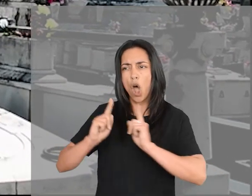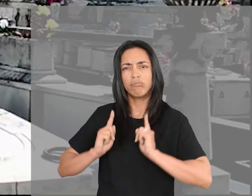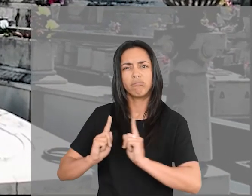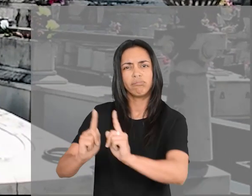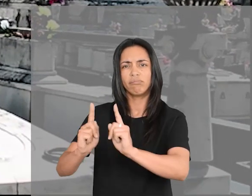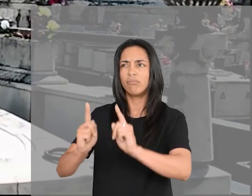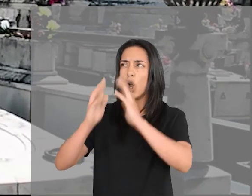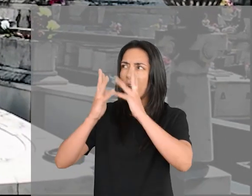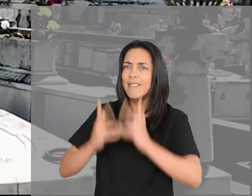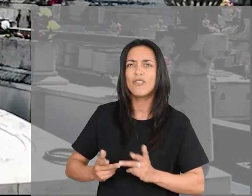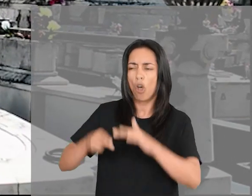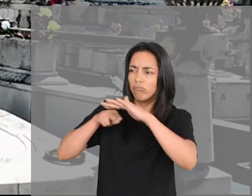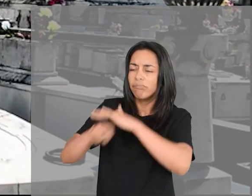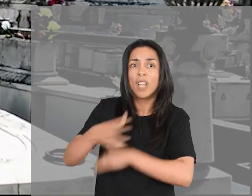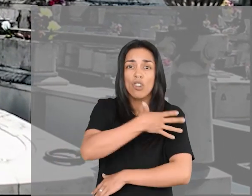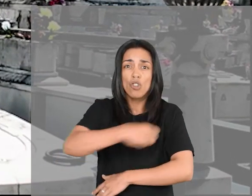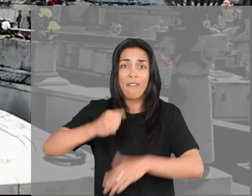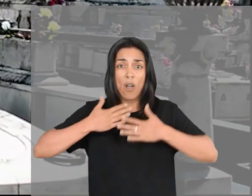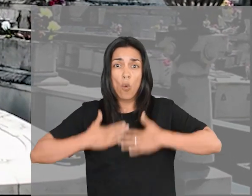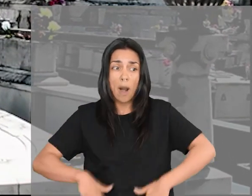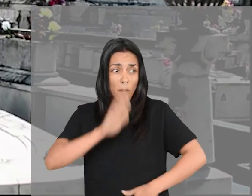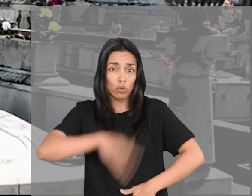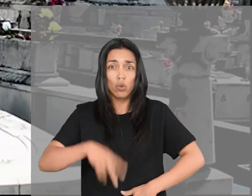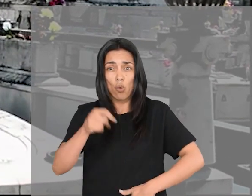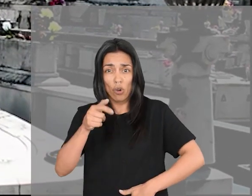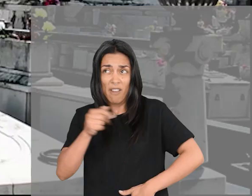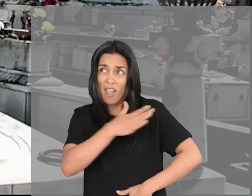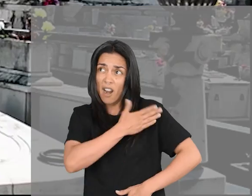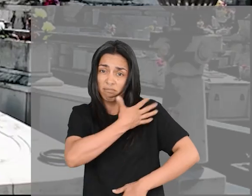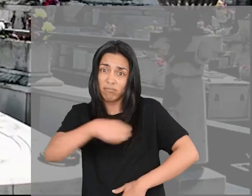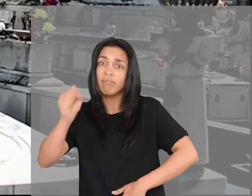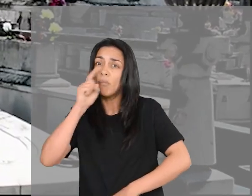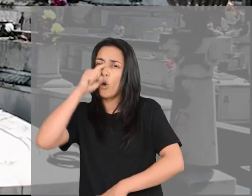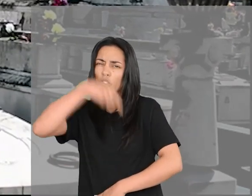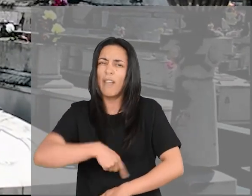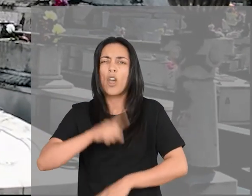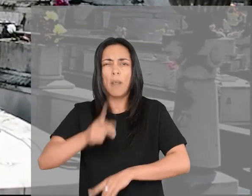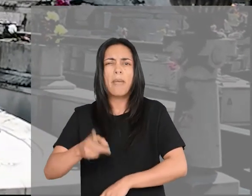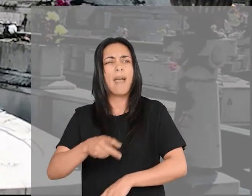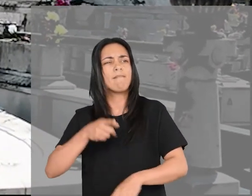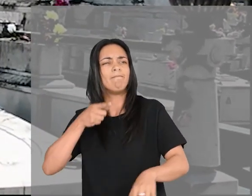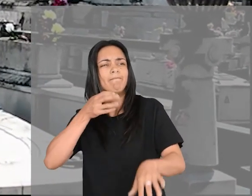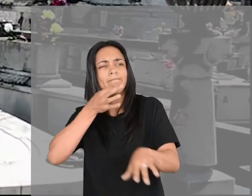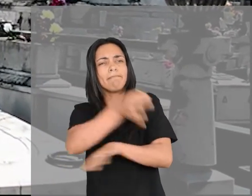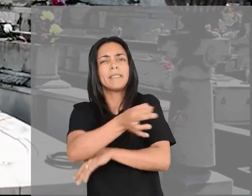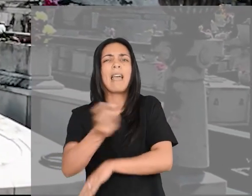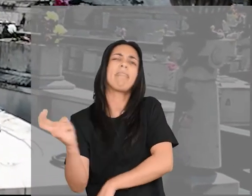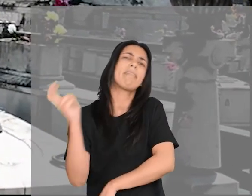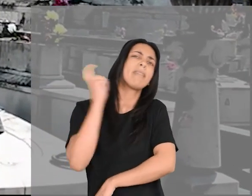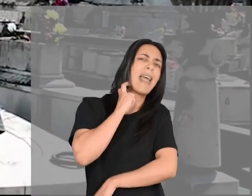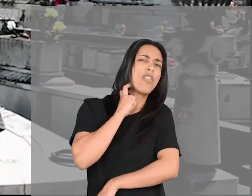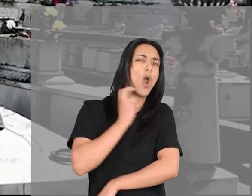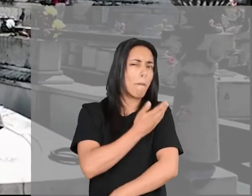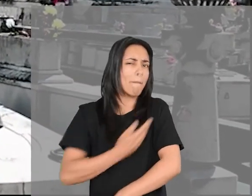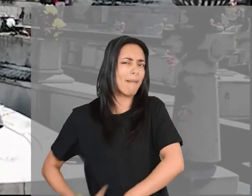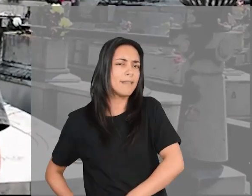cuerpo a Montevideo en condiciones particulares. Fue declarado traidor por el presidente Gabriel Pereira y se refugió en Brasil. Regresó a